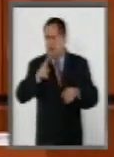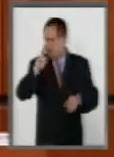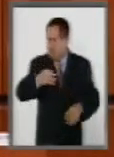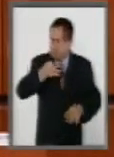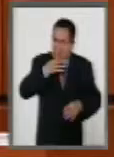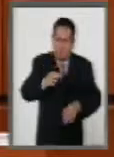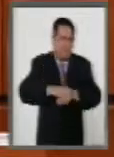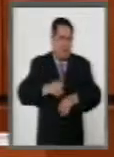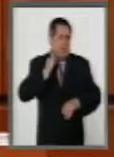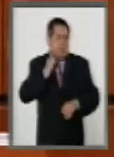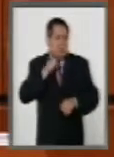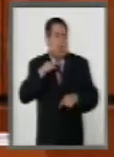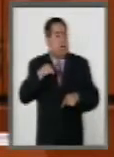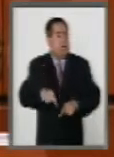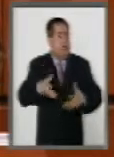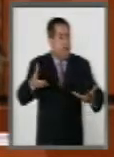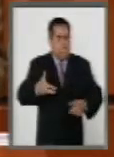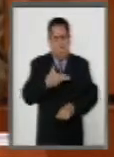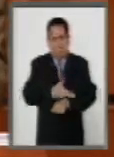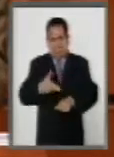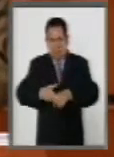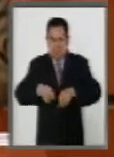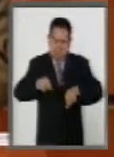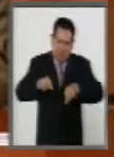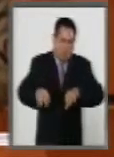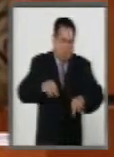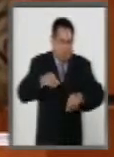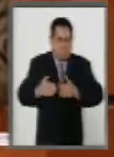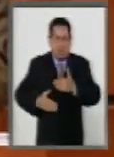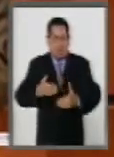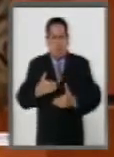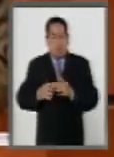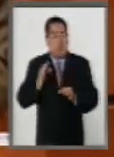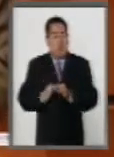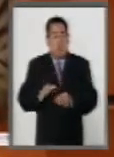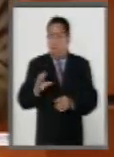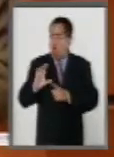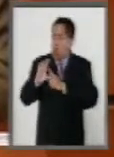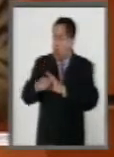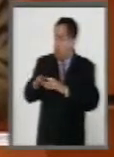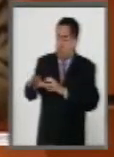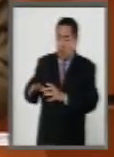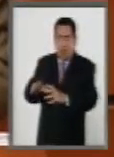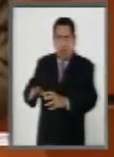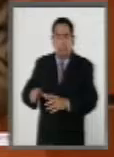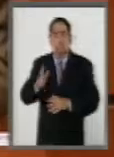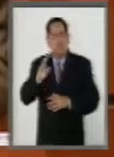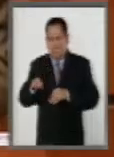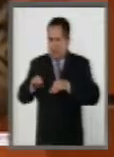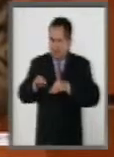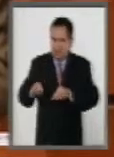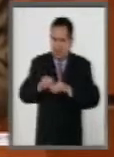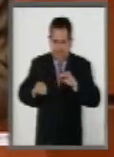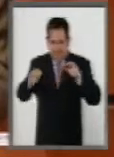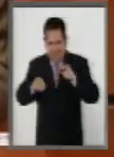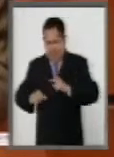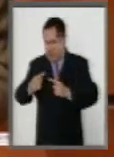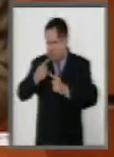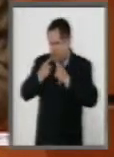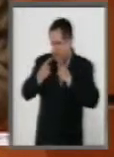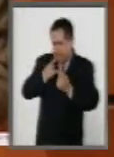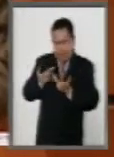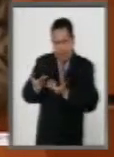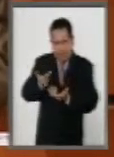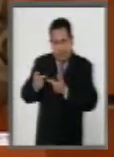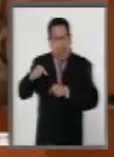fuerte, ha hecho el trabajo en sus comisiones, en el debate aquí